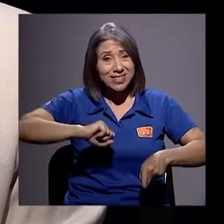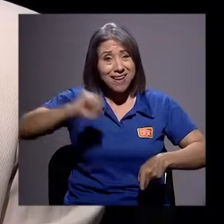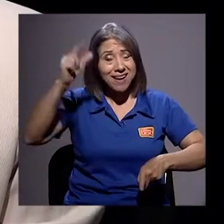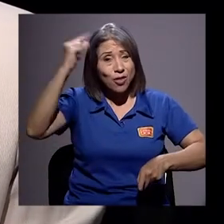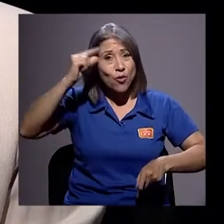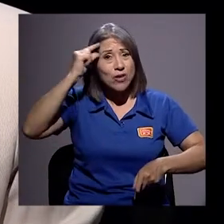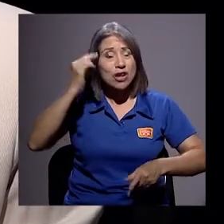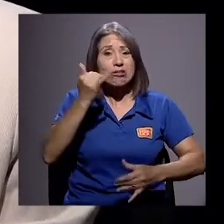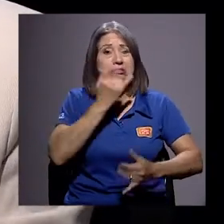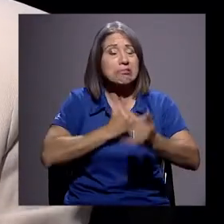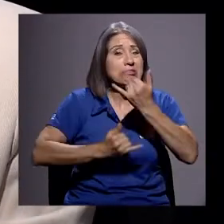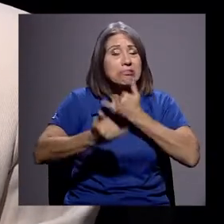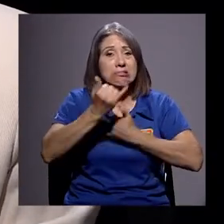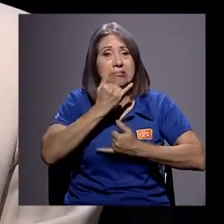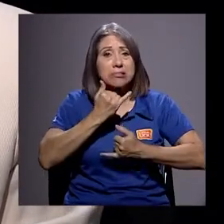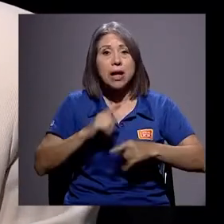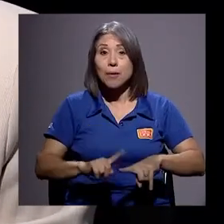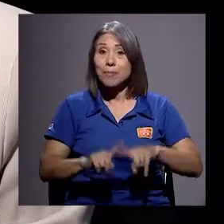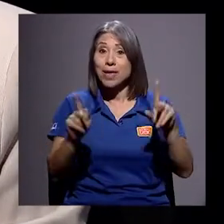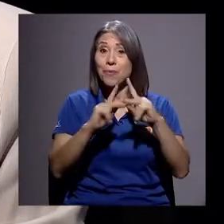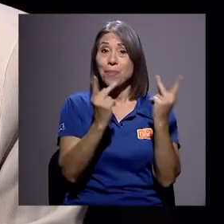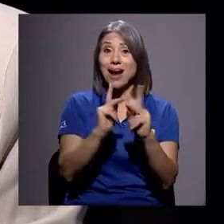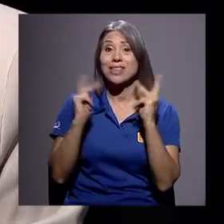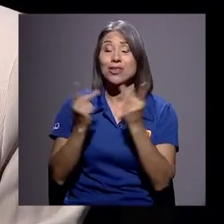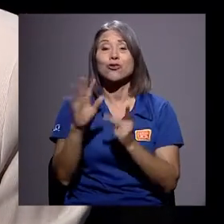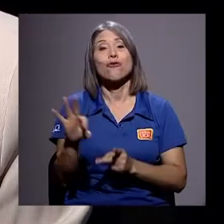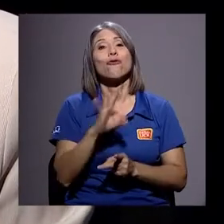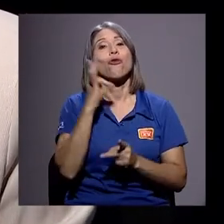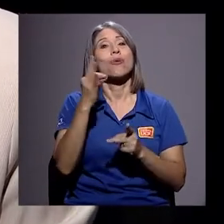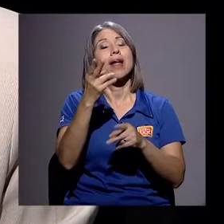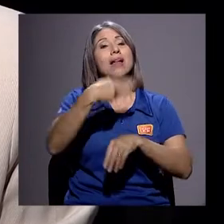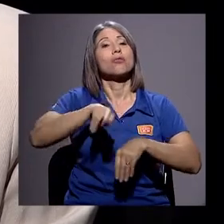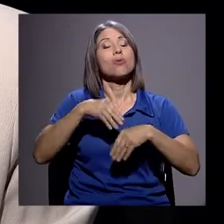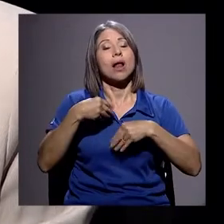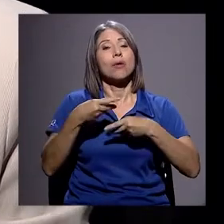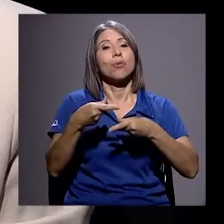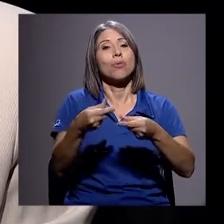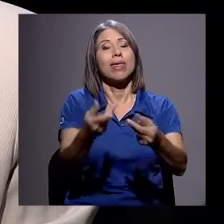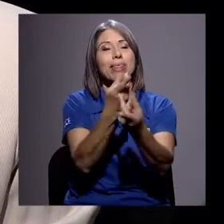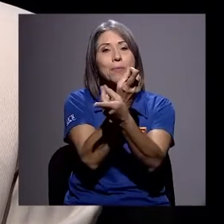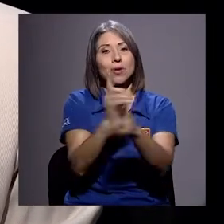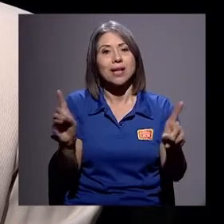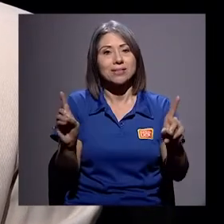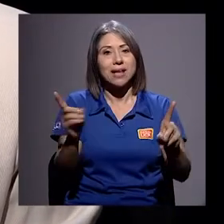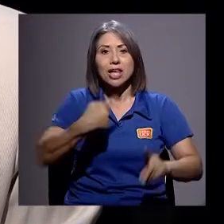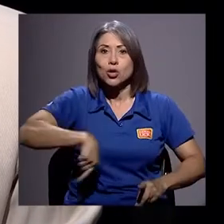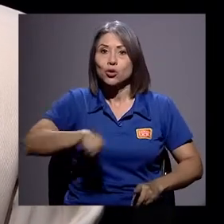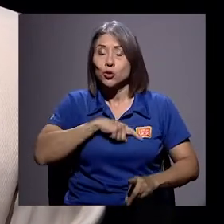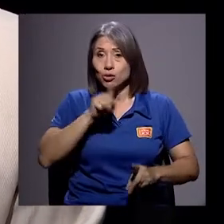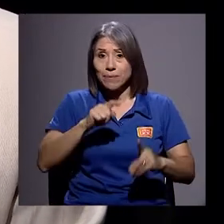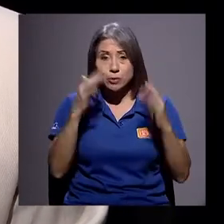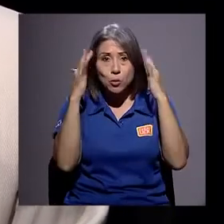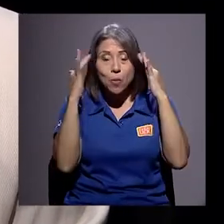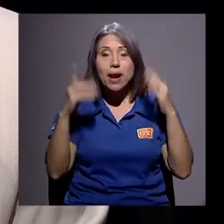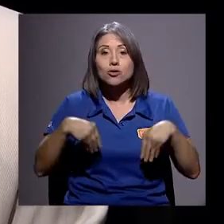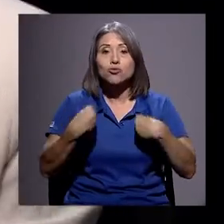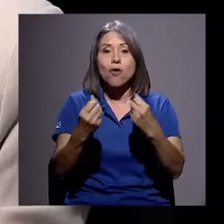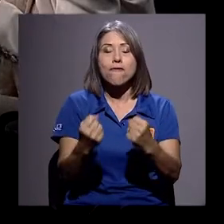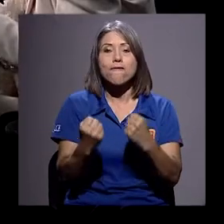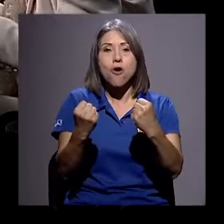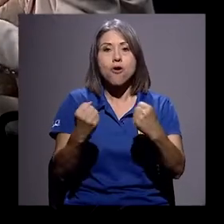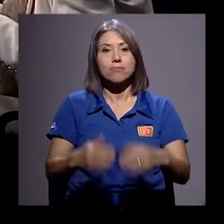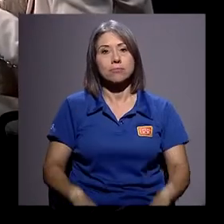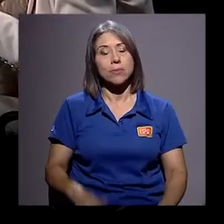cometido errores graves pero los partidos son el vehículo natural de la democracia y tenemos más bien que preocuparnos por fortalecerlos